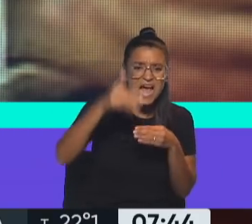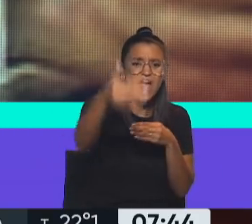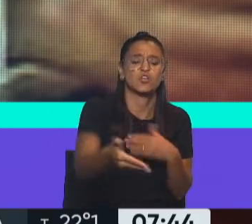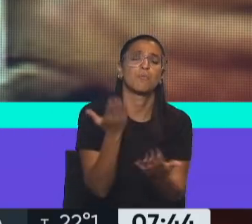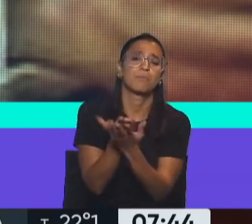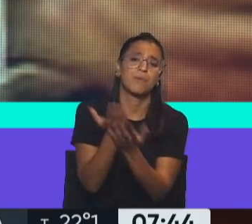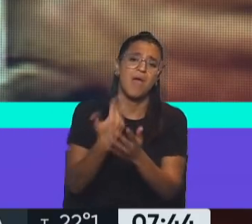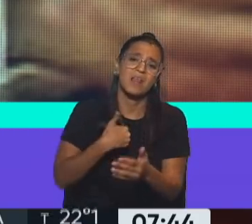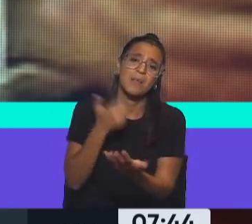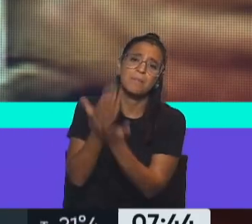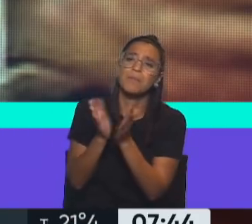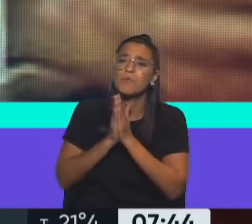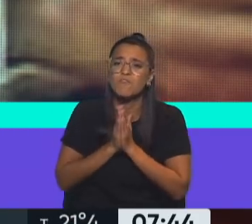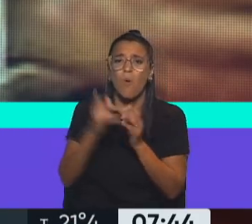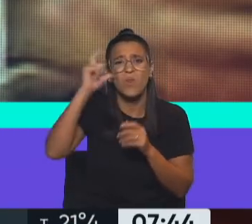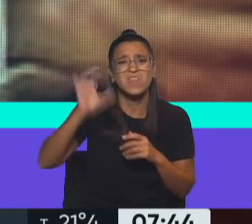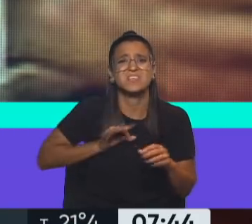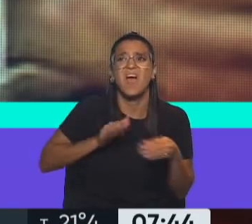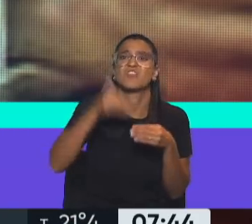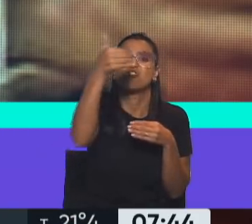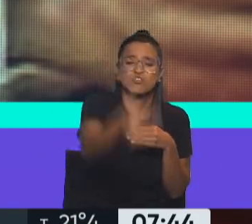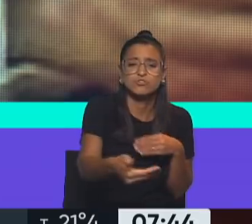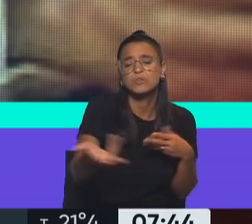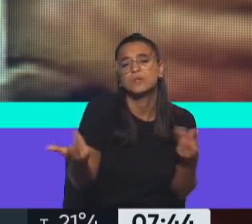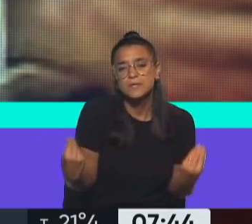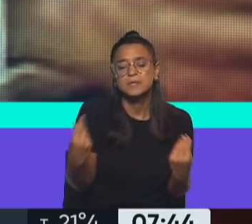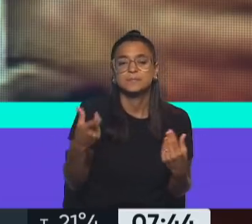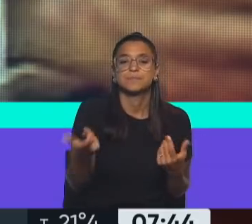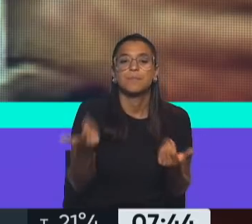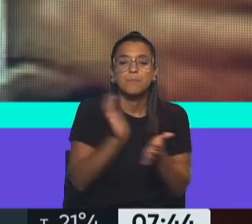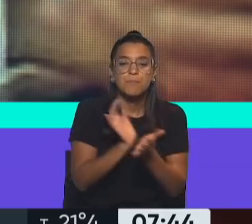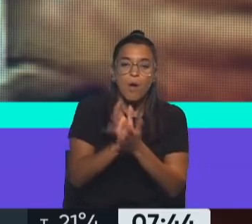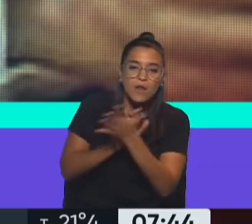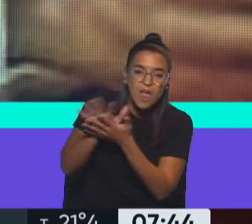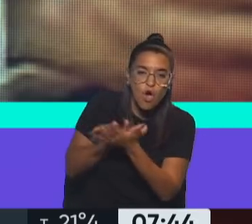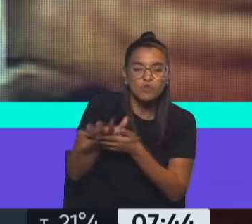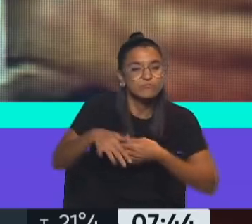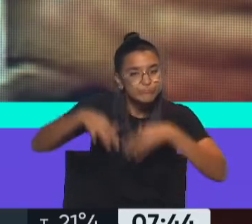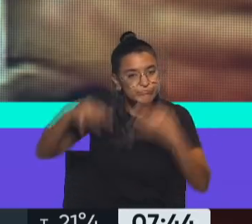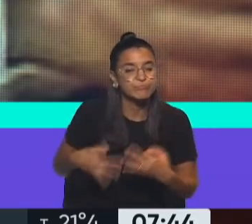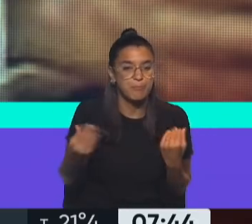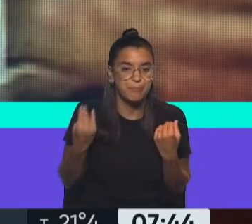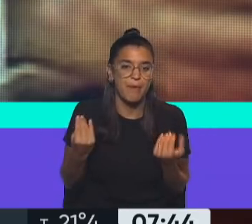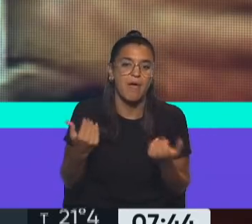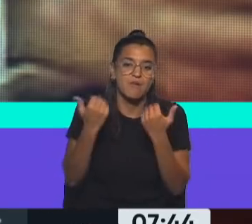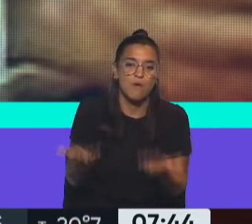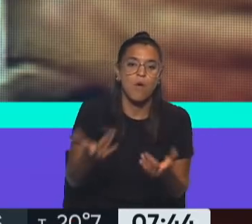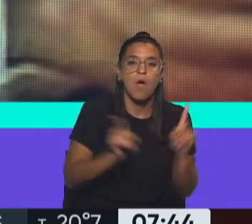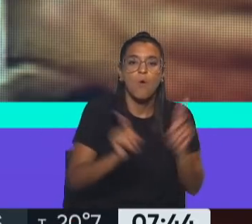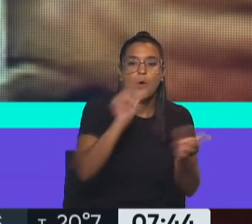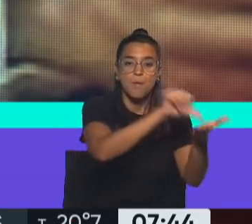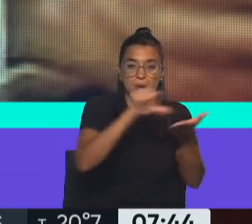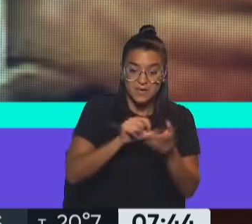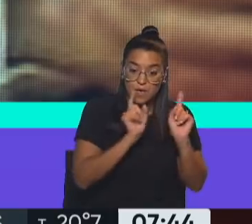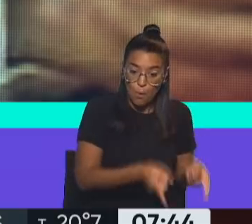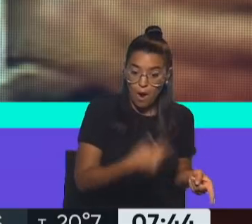reclamando la Argentina o pidiendo o sugiriendo la Argentina y el tema de la posibilidad de alcanzar una negociación certera para favorecer a aquellos países que, como el